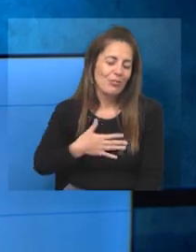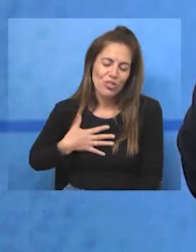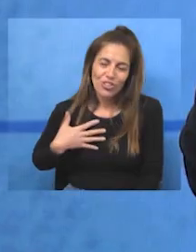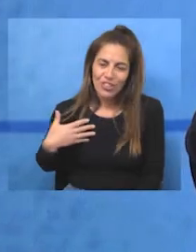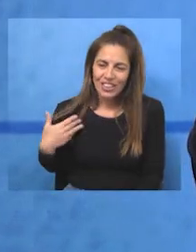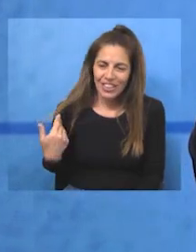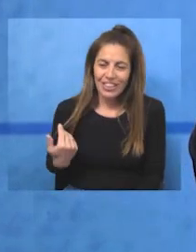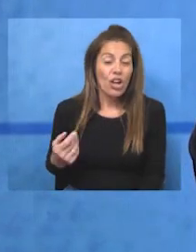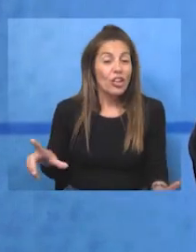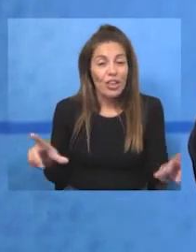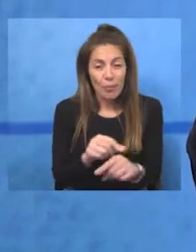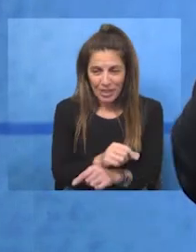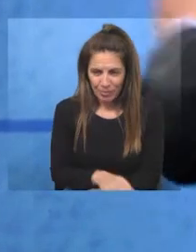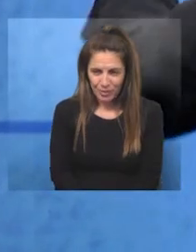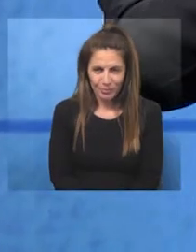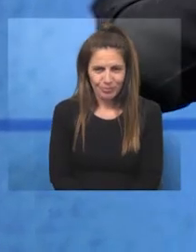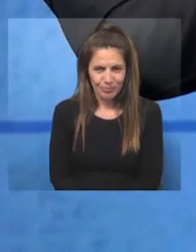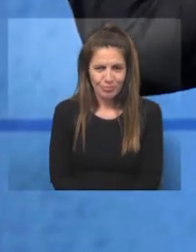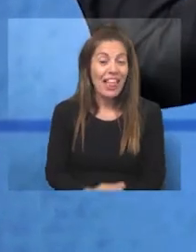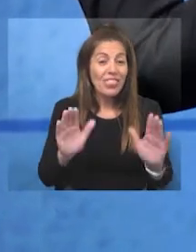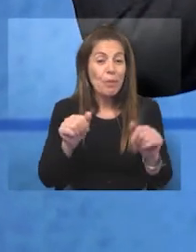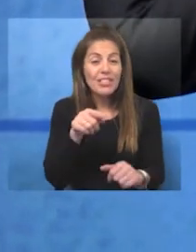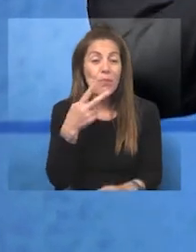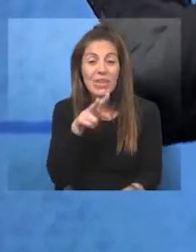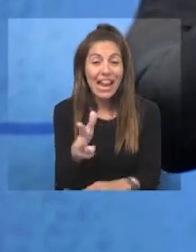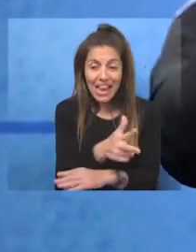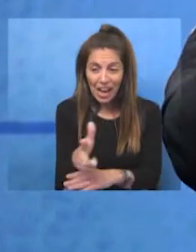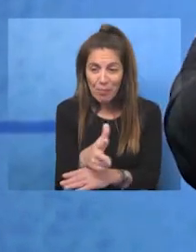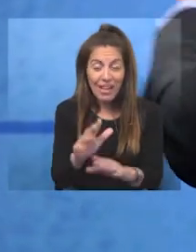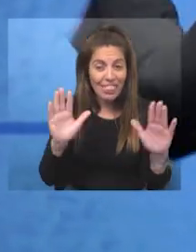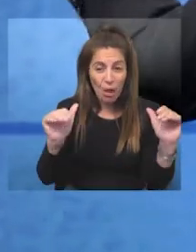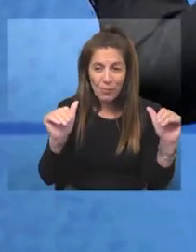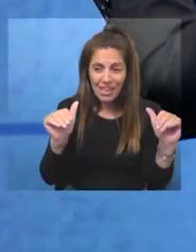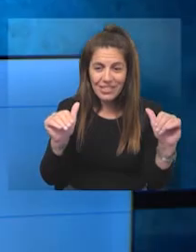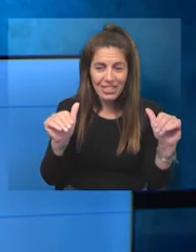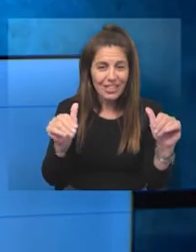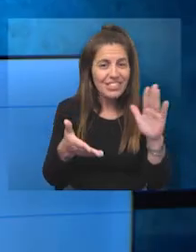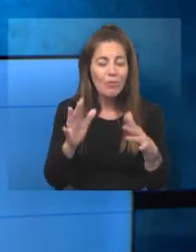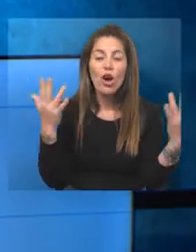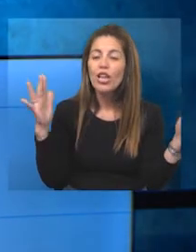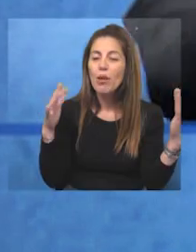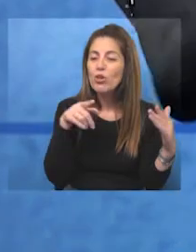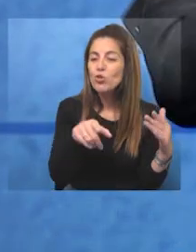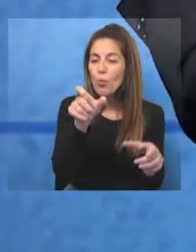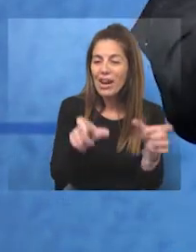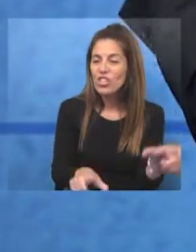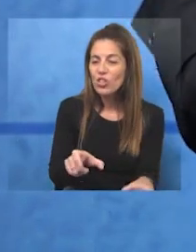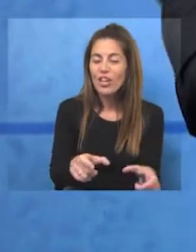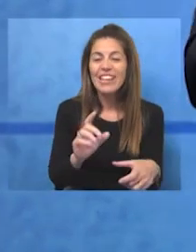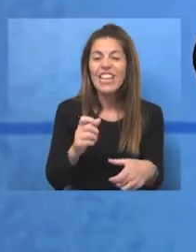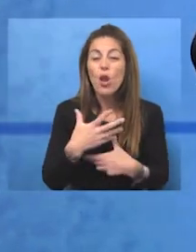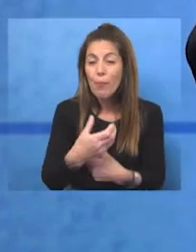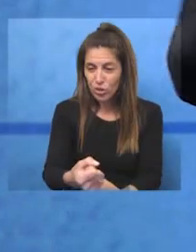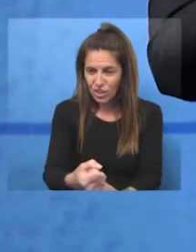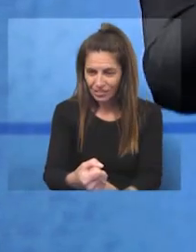y con esto no tenemos que ir saber despídase usted Mira la cámara despídase y se va a ir con el aplauso de su gente de esa gente que usted lo